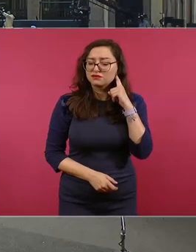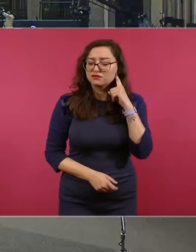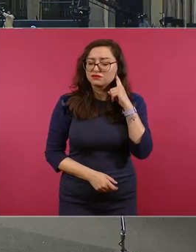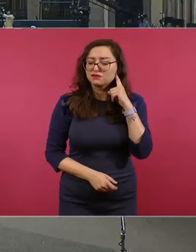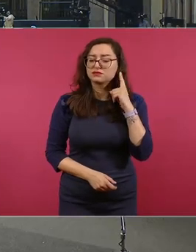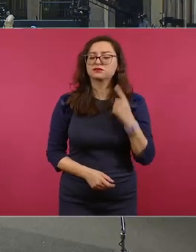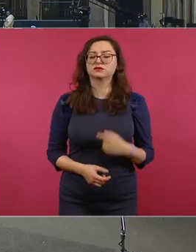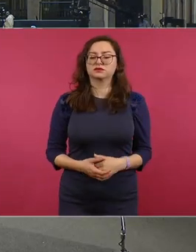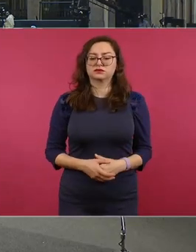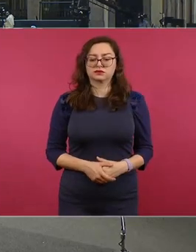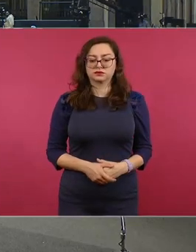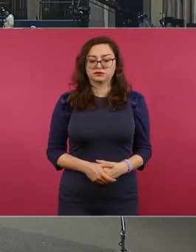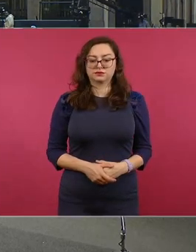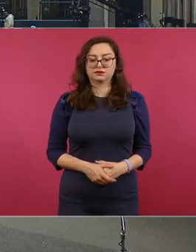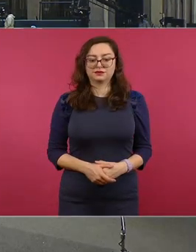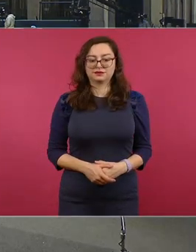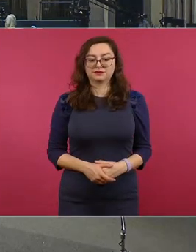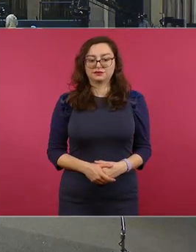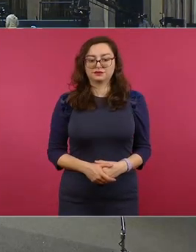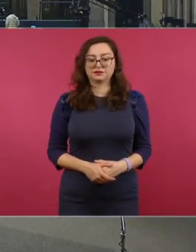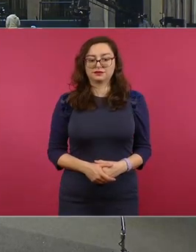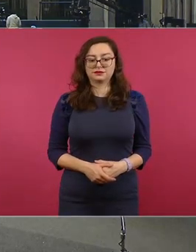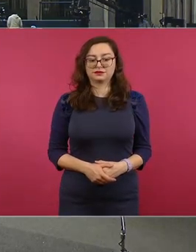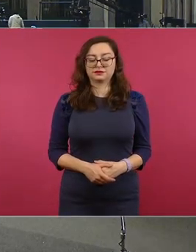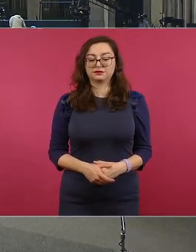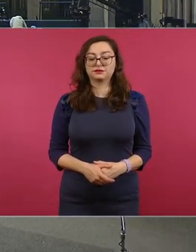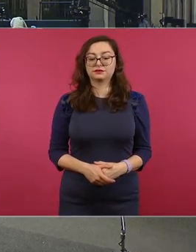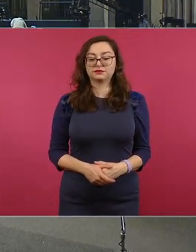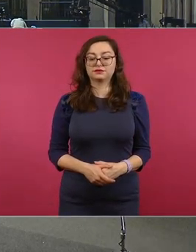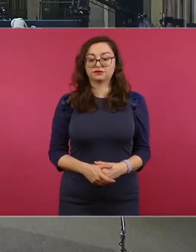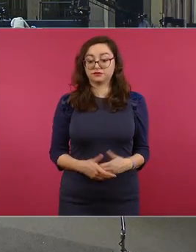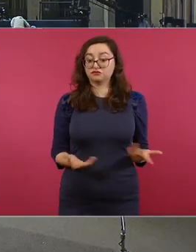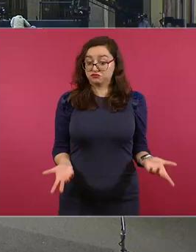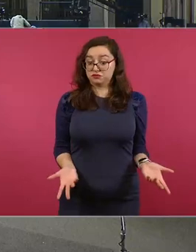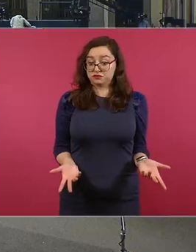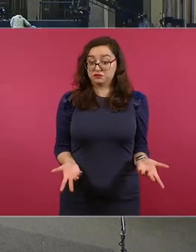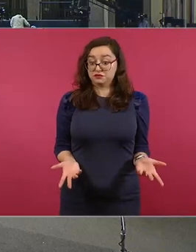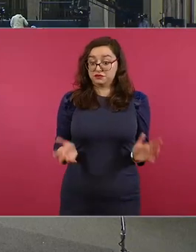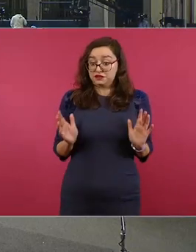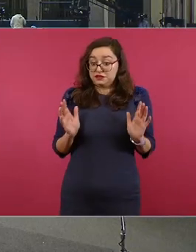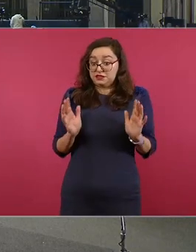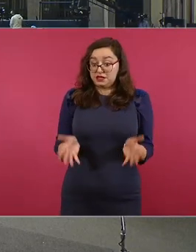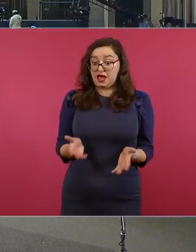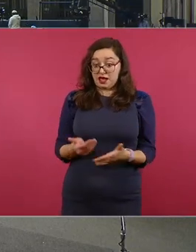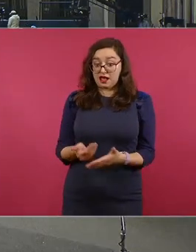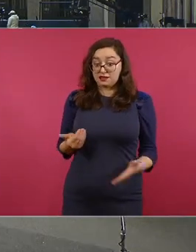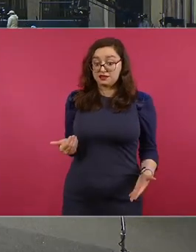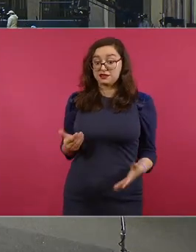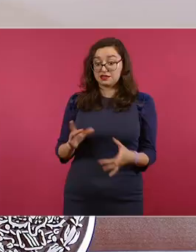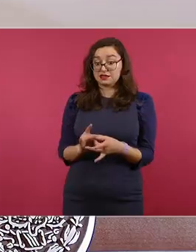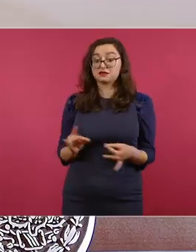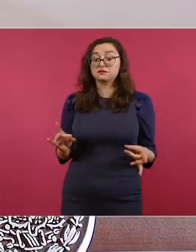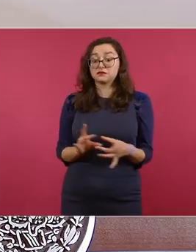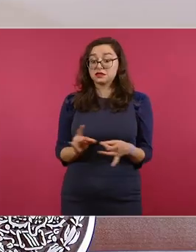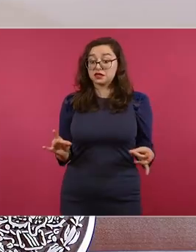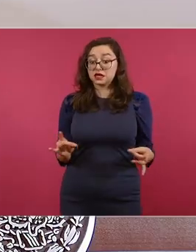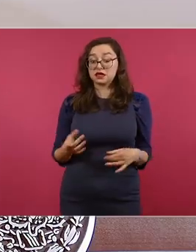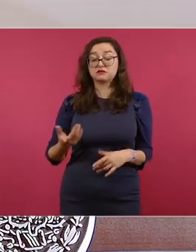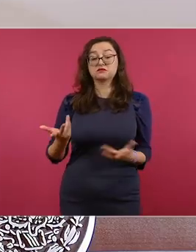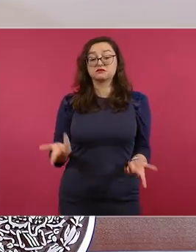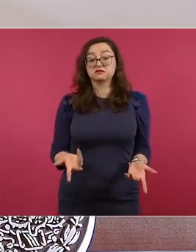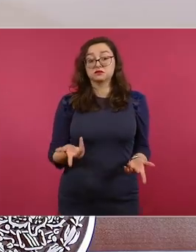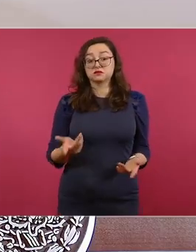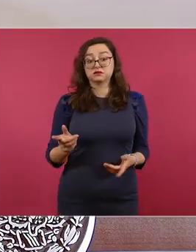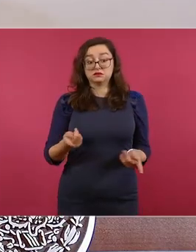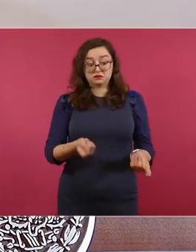¿Quién mandaba en el aeropuerto antes? Ya lo expliqué. Bien, encontramos un vacío de autoridad